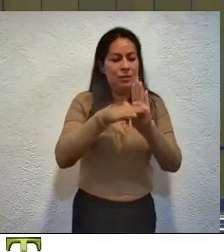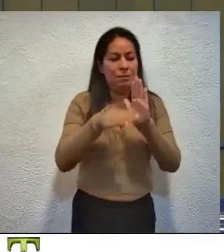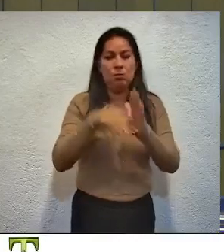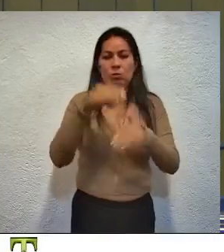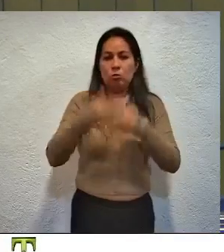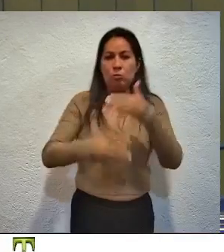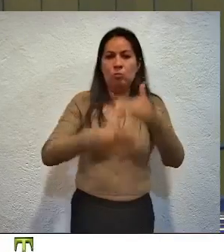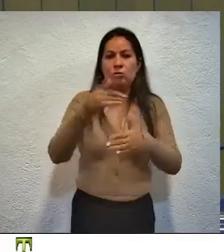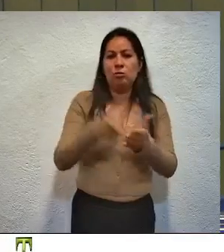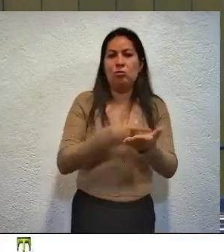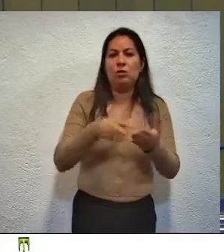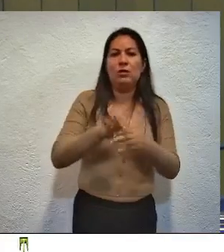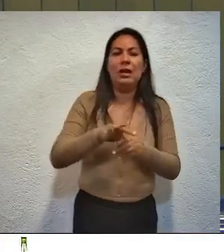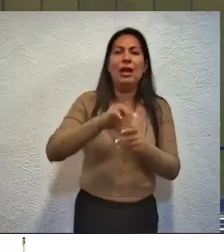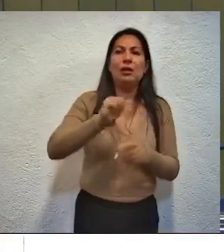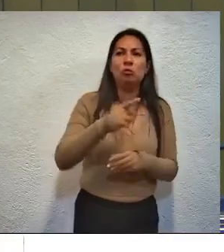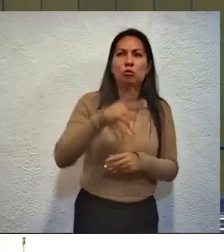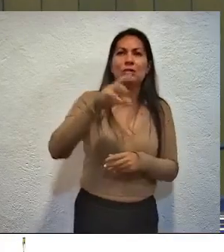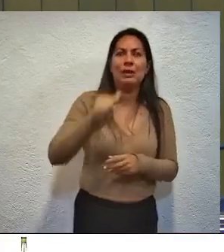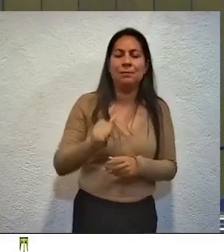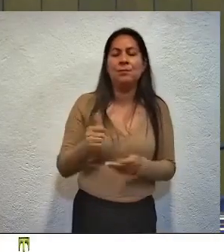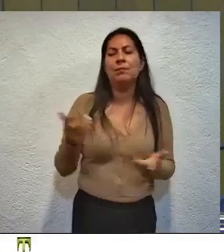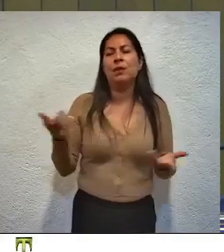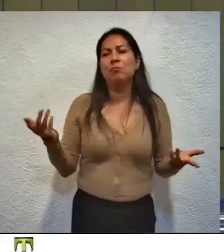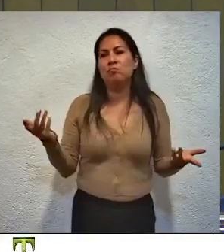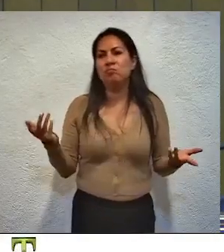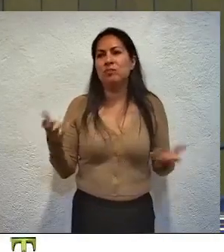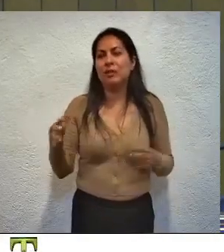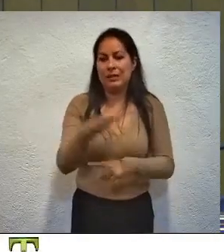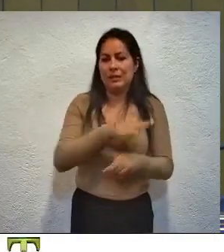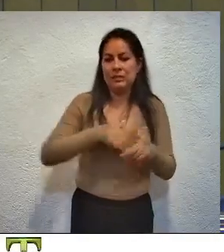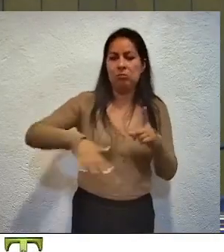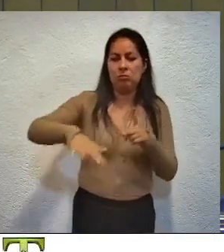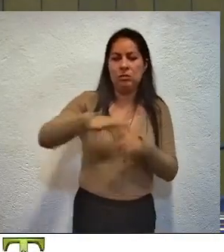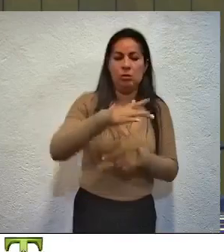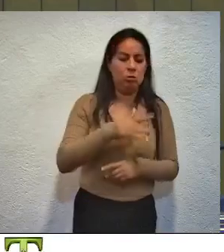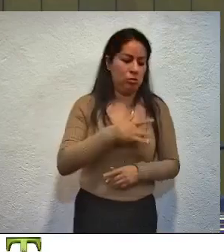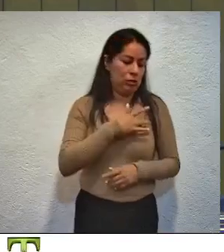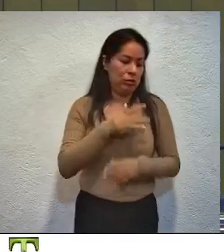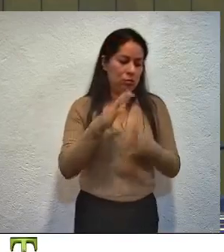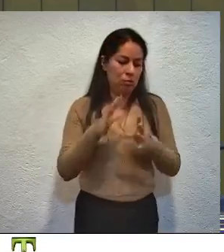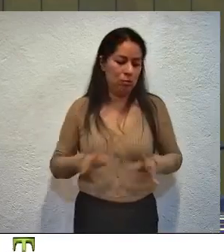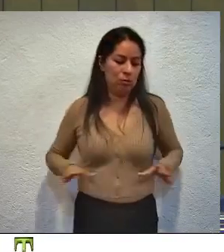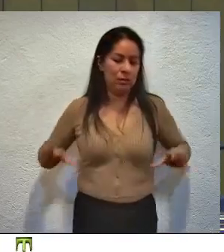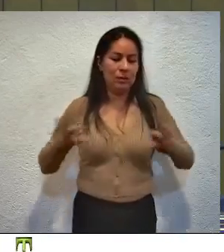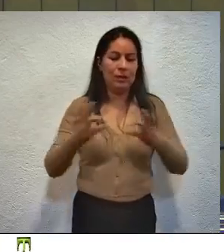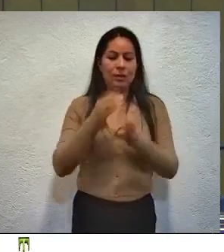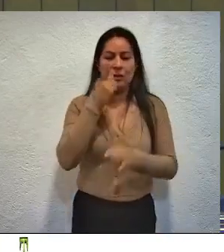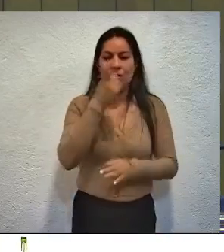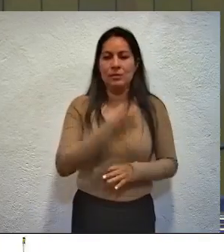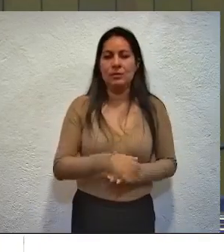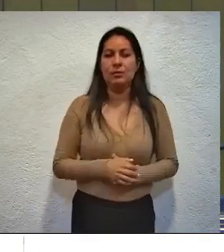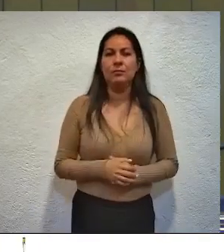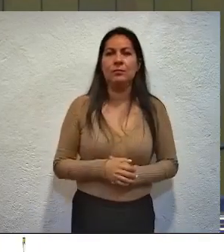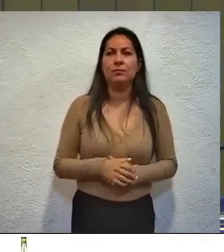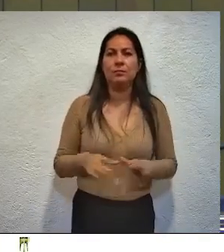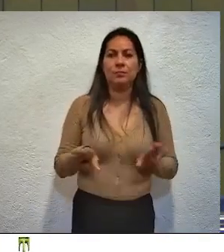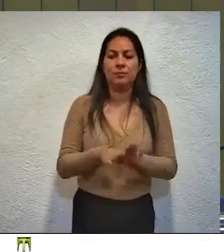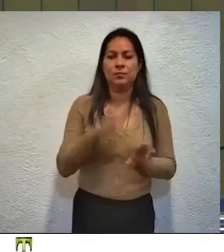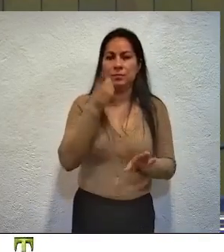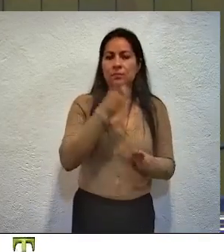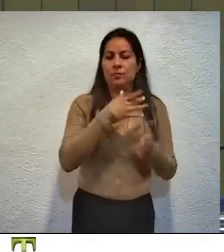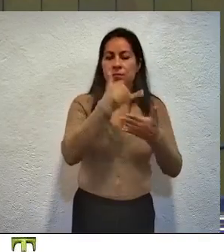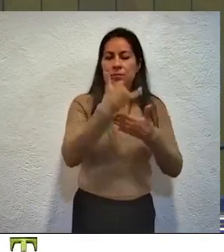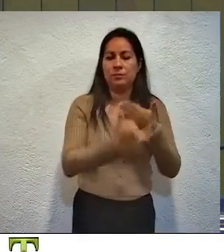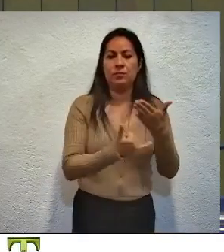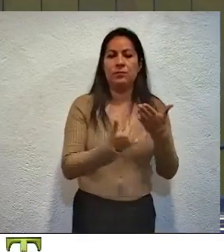el proceso electivo de Ayutla. Entonces, en ese sentido, me parece muy importante destacar que, como lo dice el